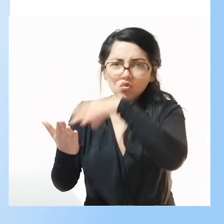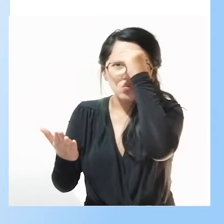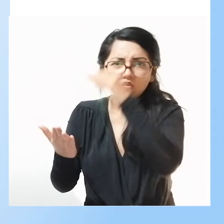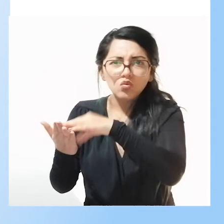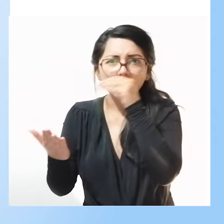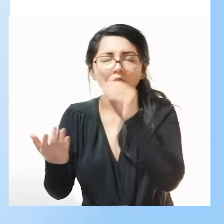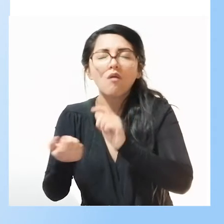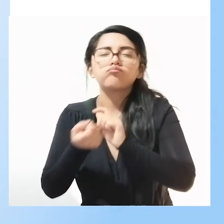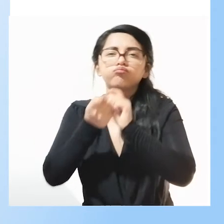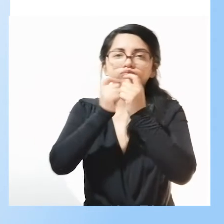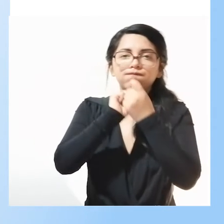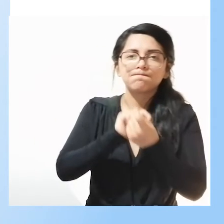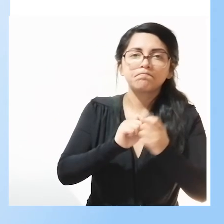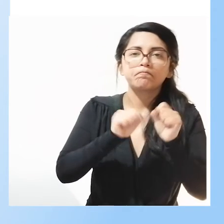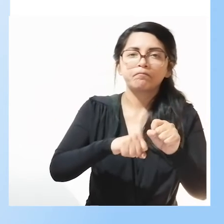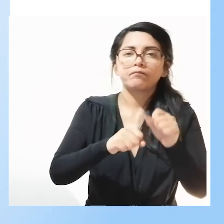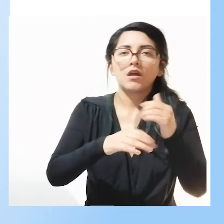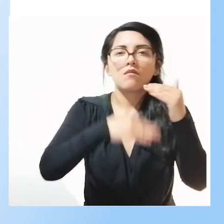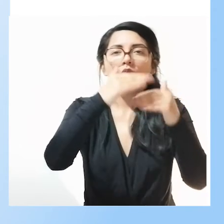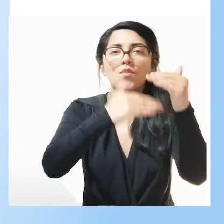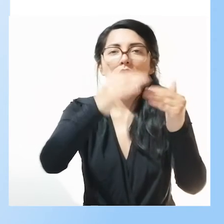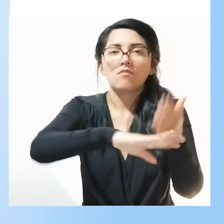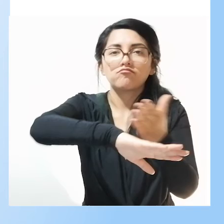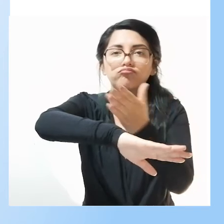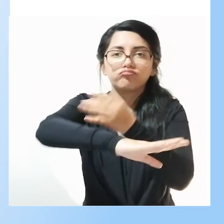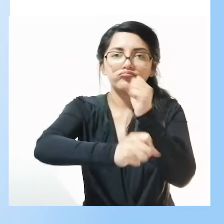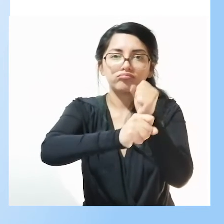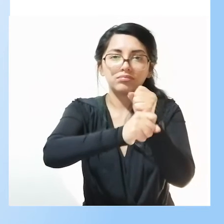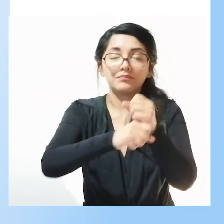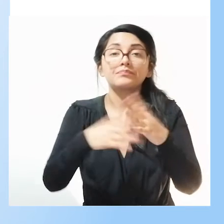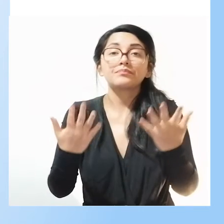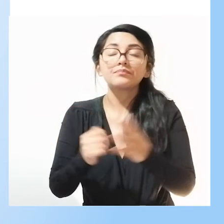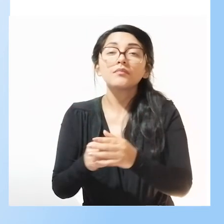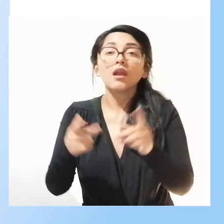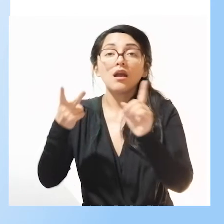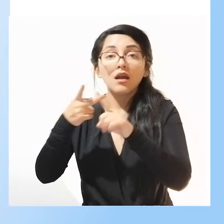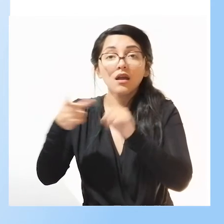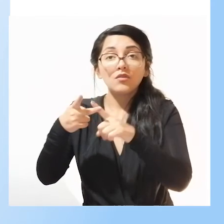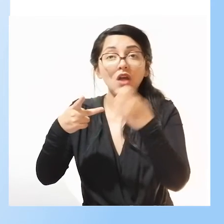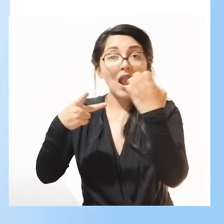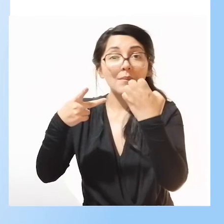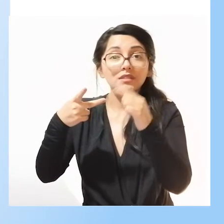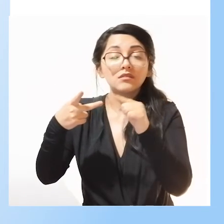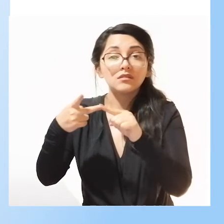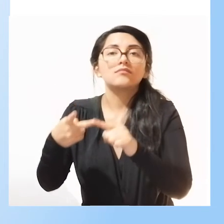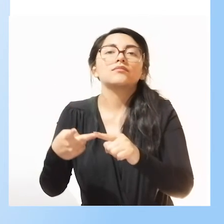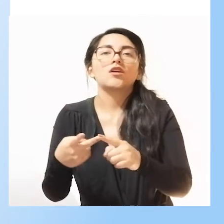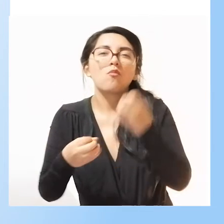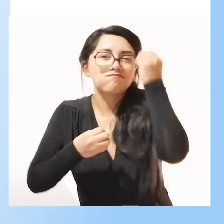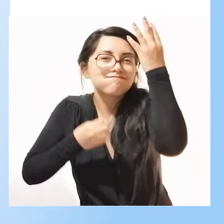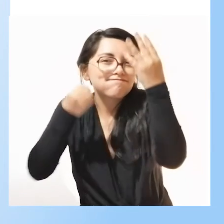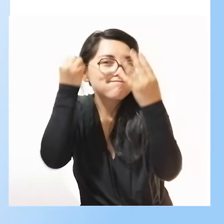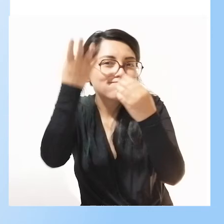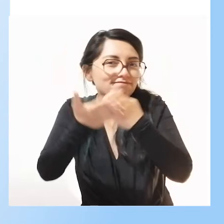de modelos de actuación. El otro elemento que nos ha de acompañar es la innovación educativa, que como